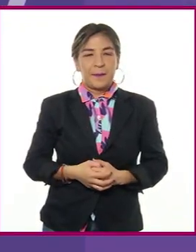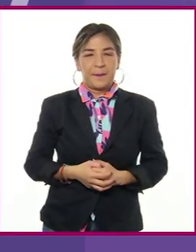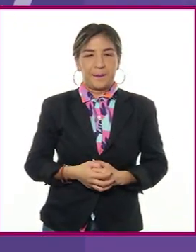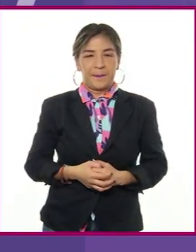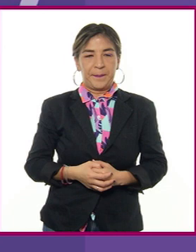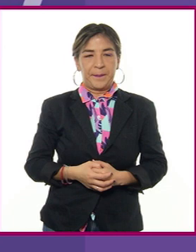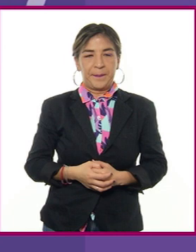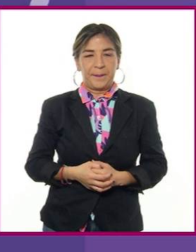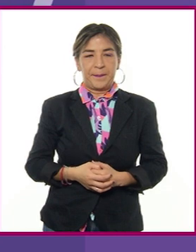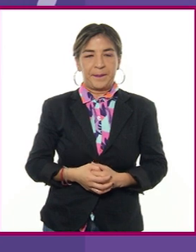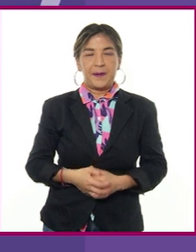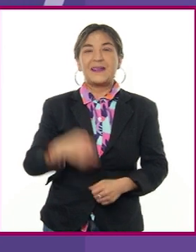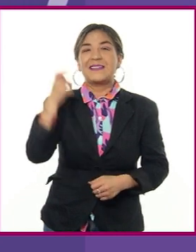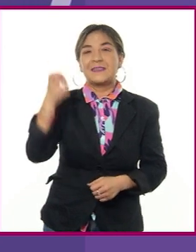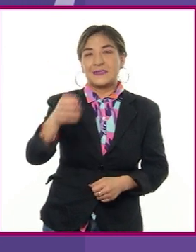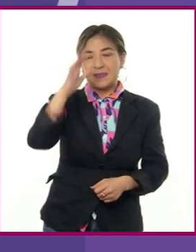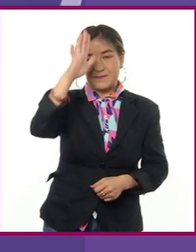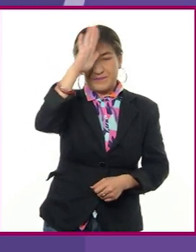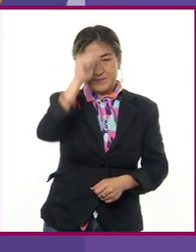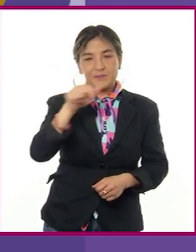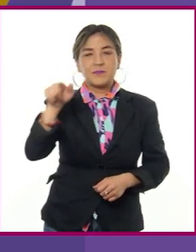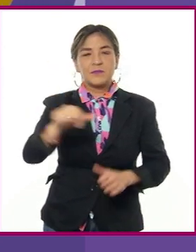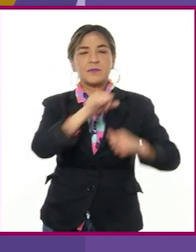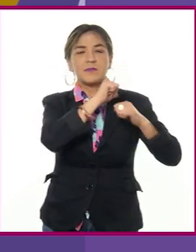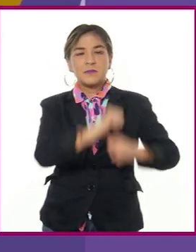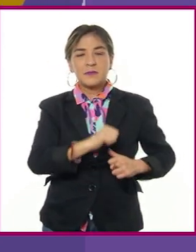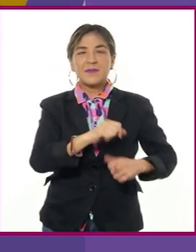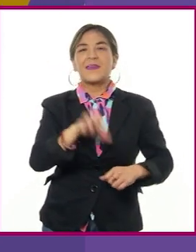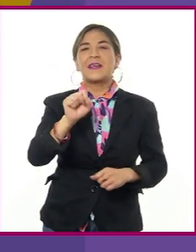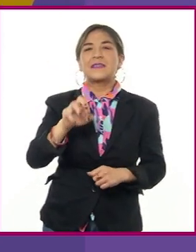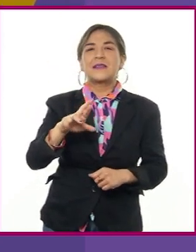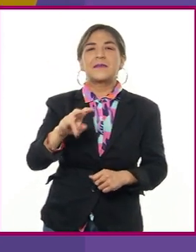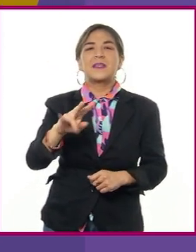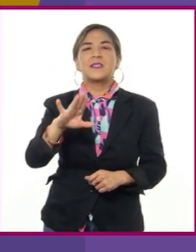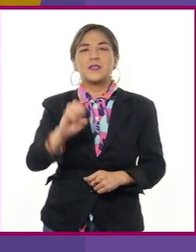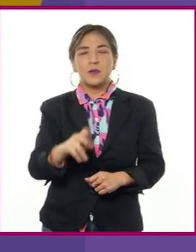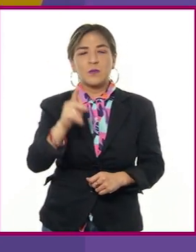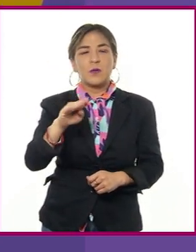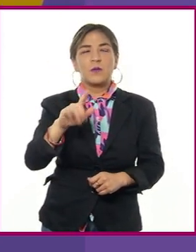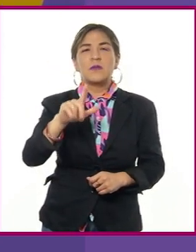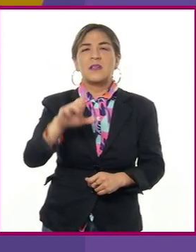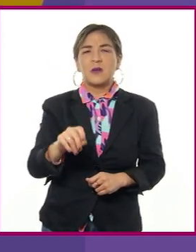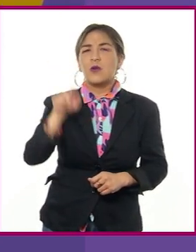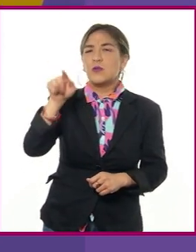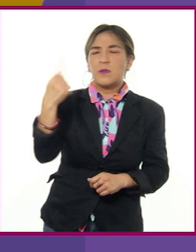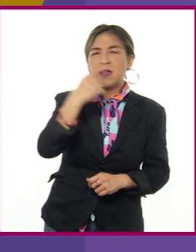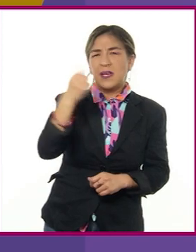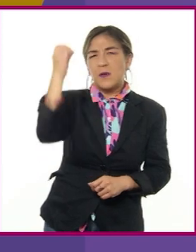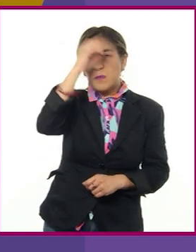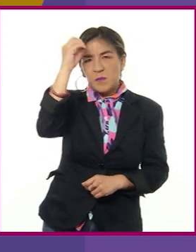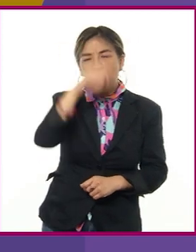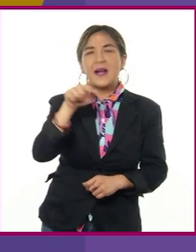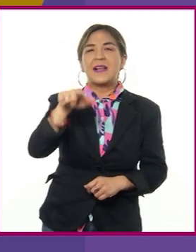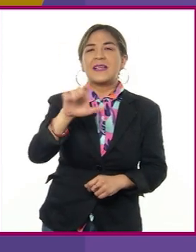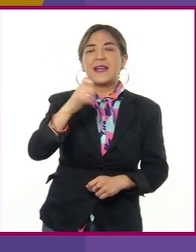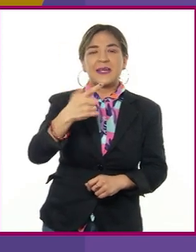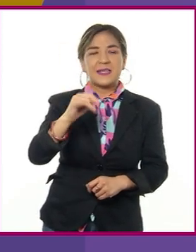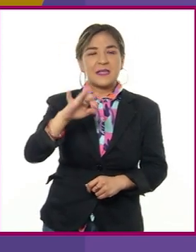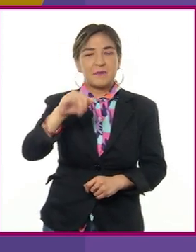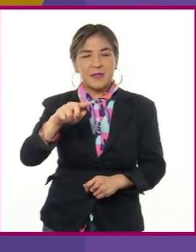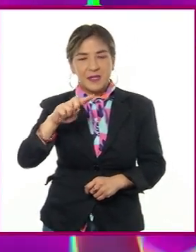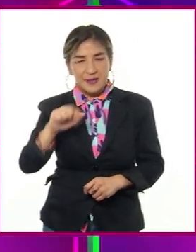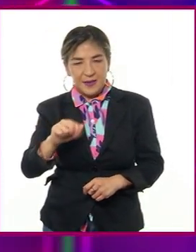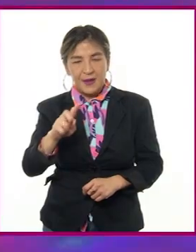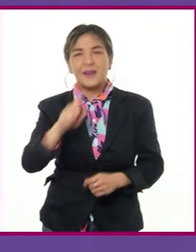De acuerdo a los cargos que ha ocupado en el servicio público, para usted, ¿qué es legitimidad, rendición de cuentas y